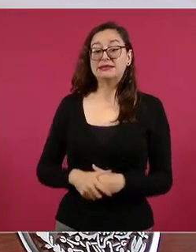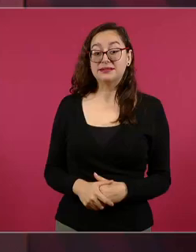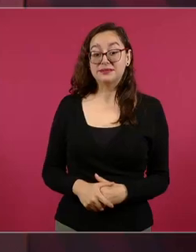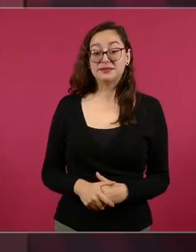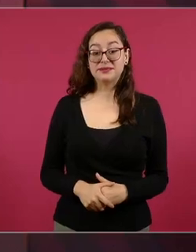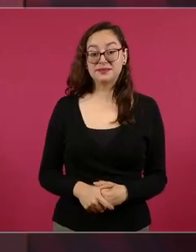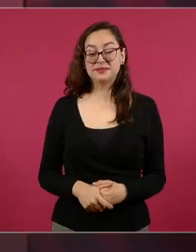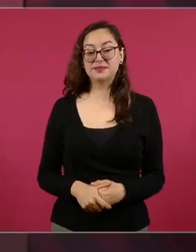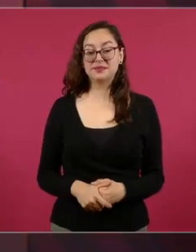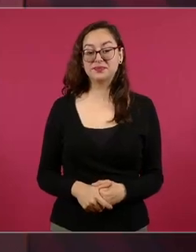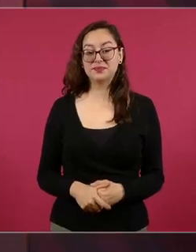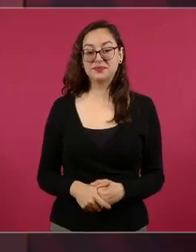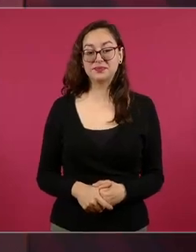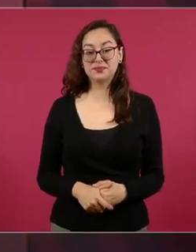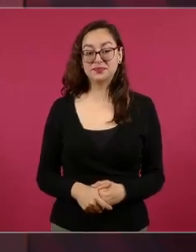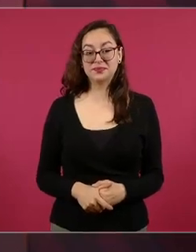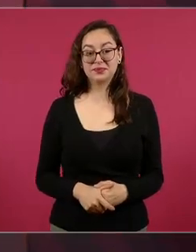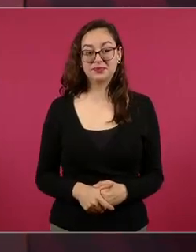Es olímpico.